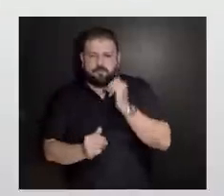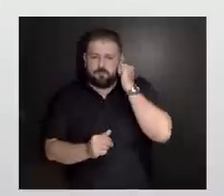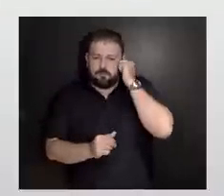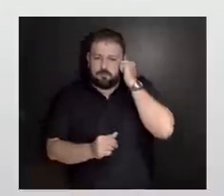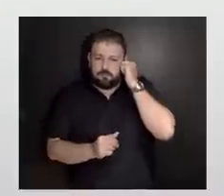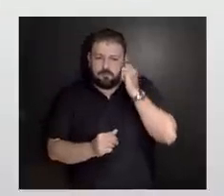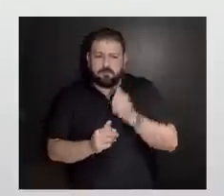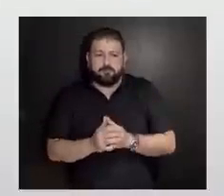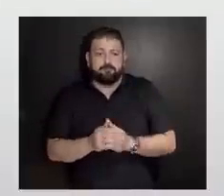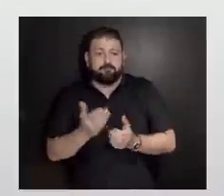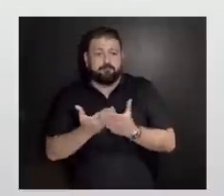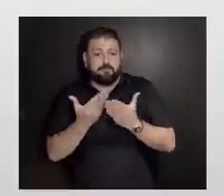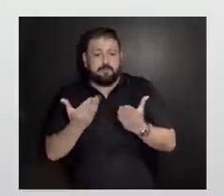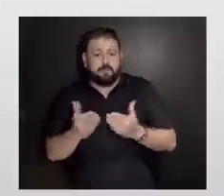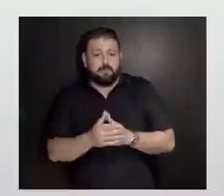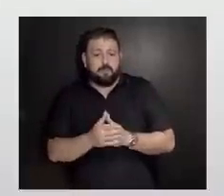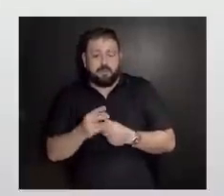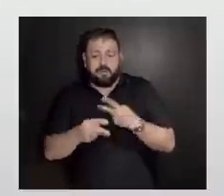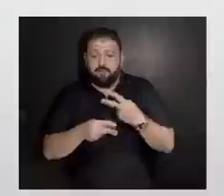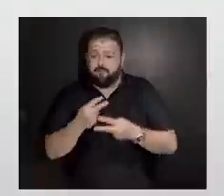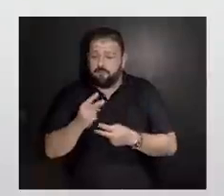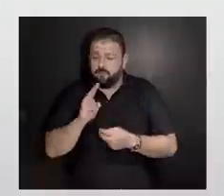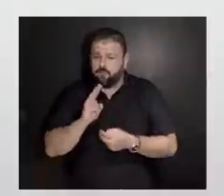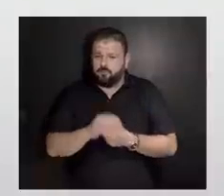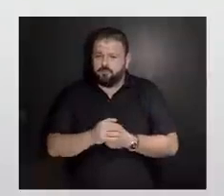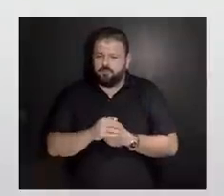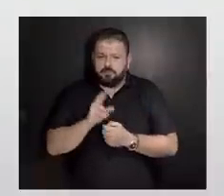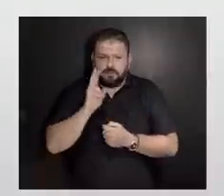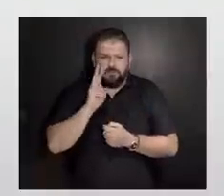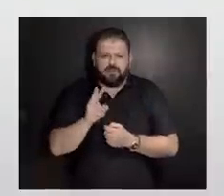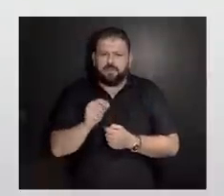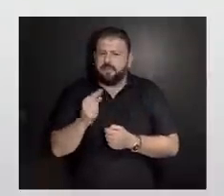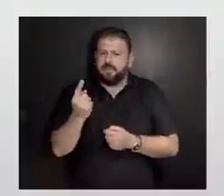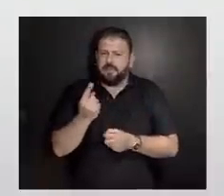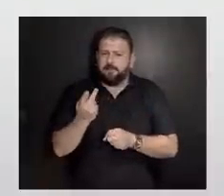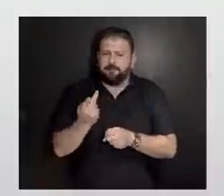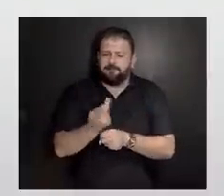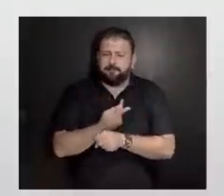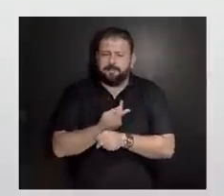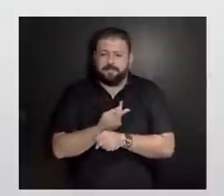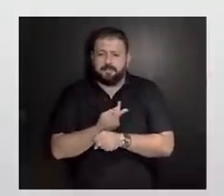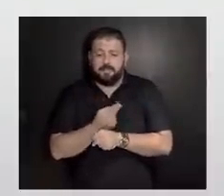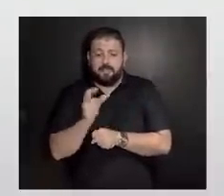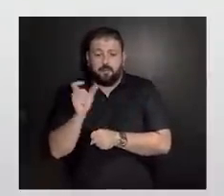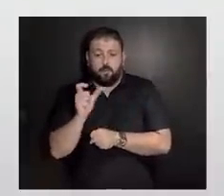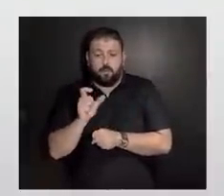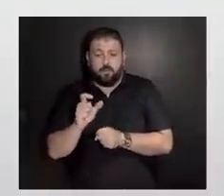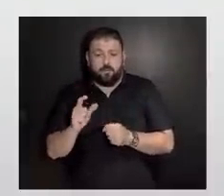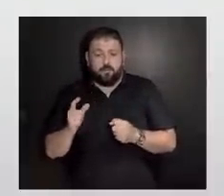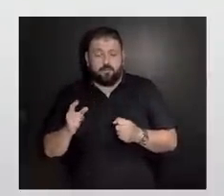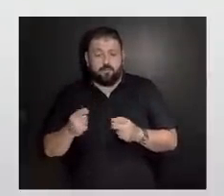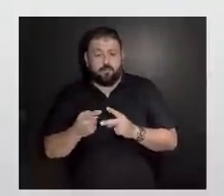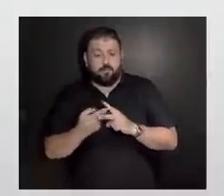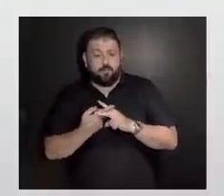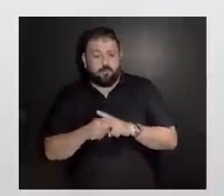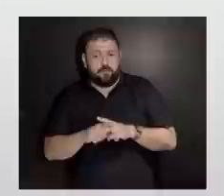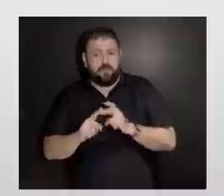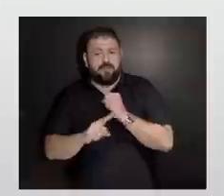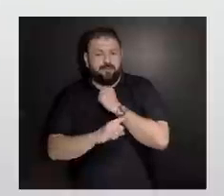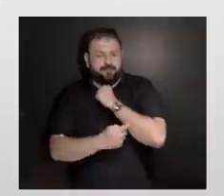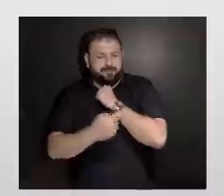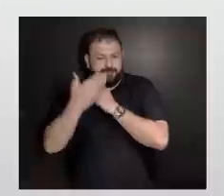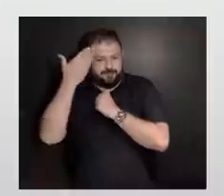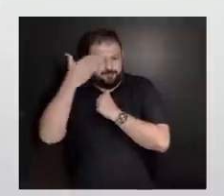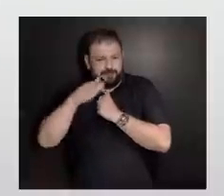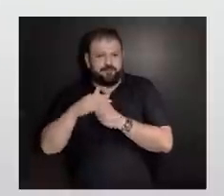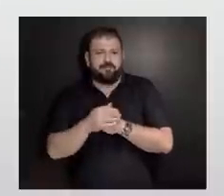Ahora, vamos a hablar de qué pasa en los trimestres. Acuérdense que el embarazo se va a dividir por trimestres, ¿no?